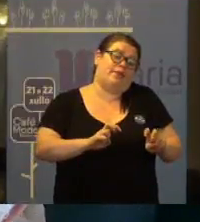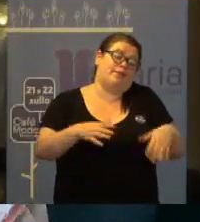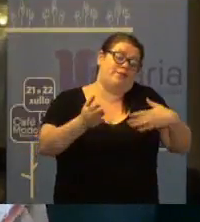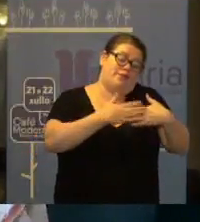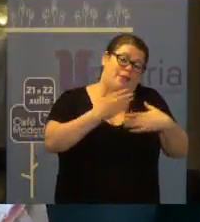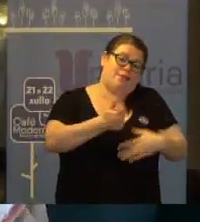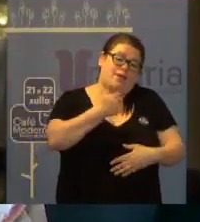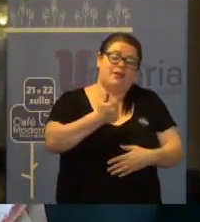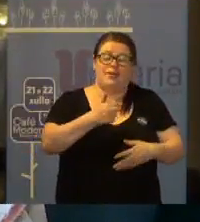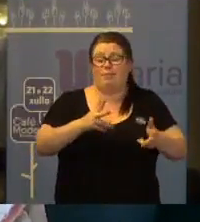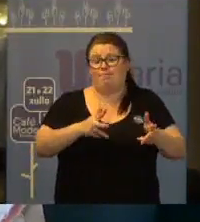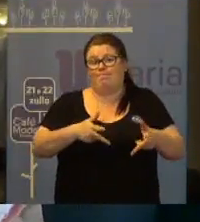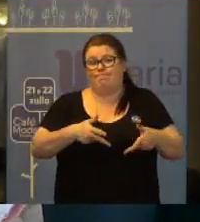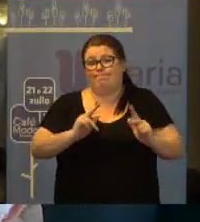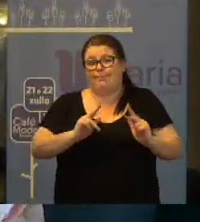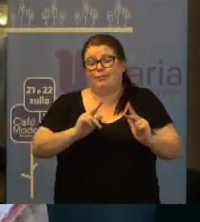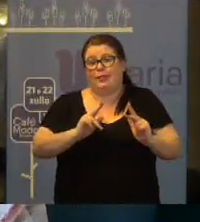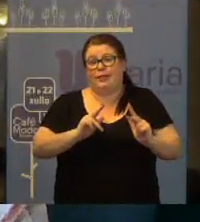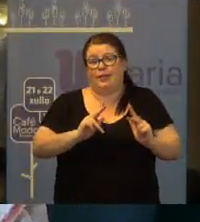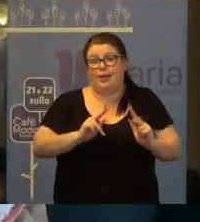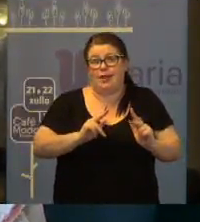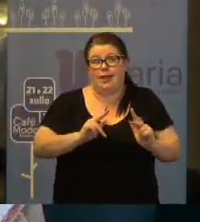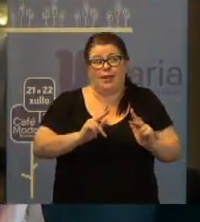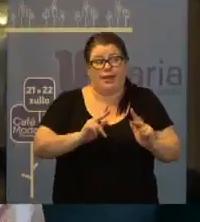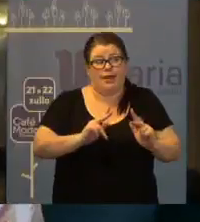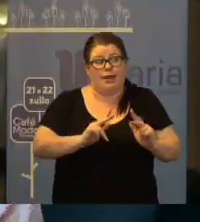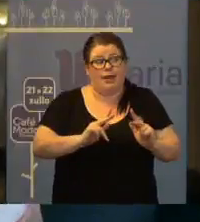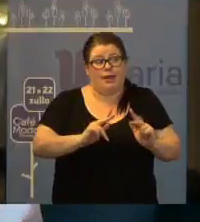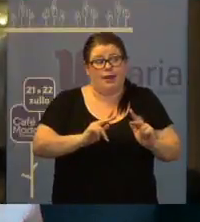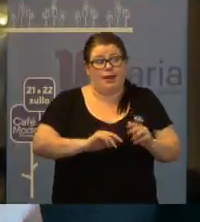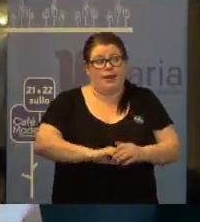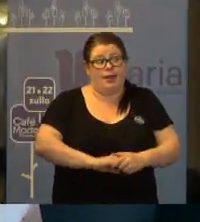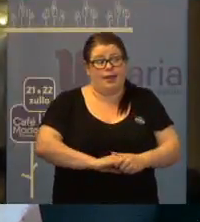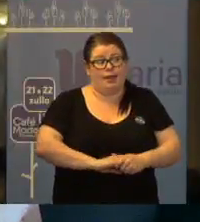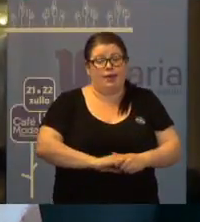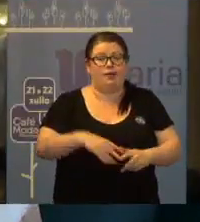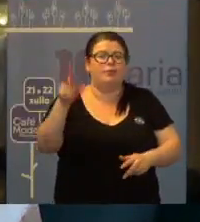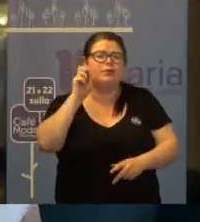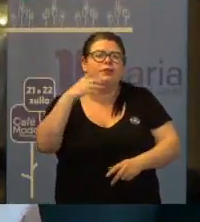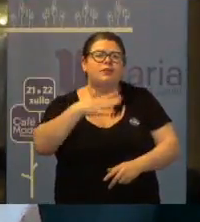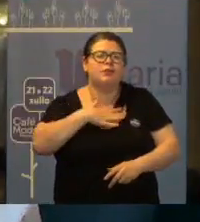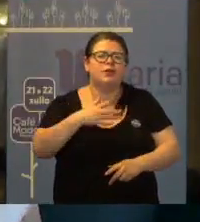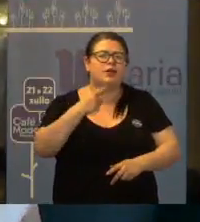pechada e permite menos abordar... Me escoites?